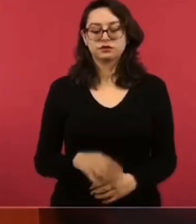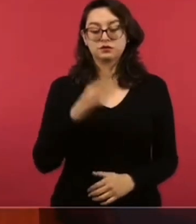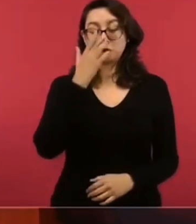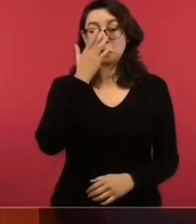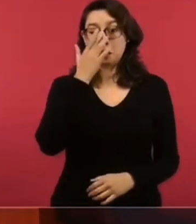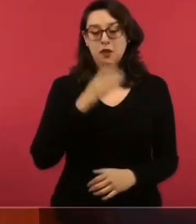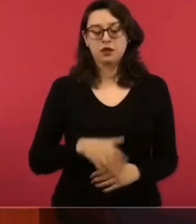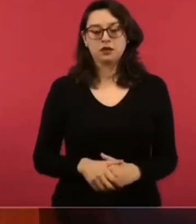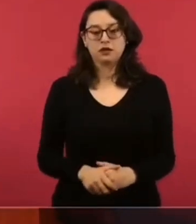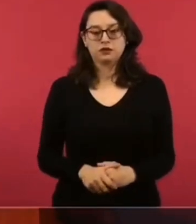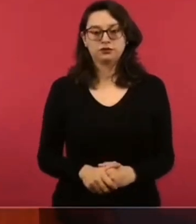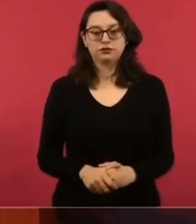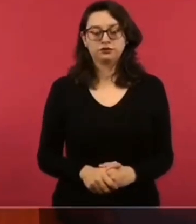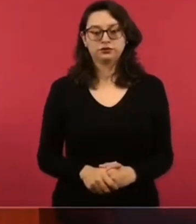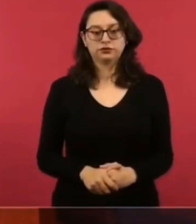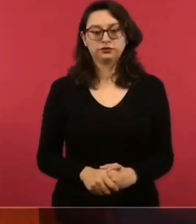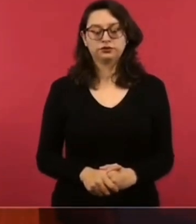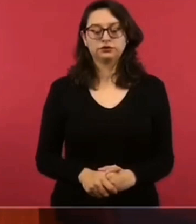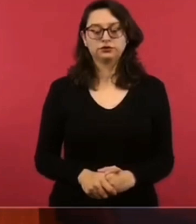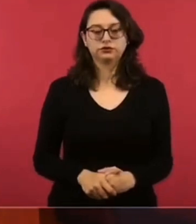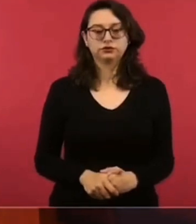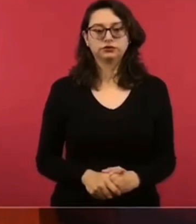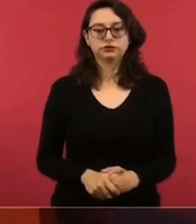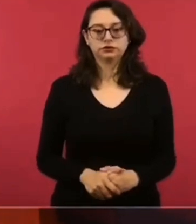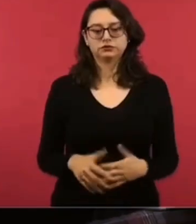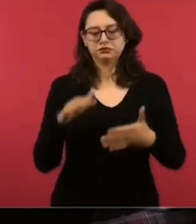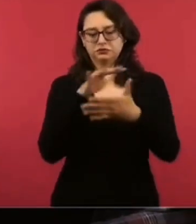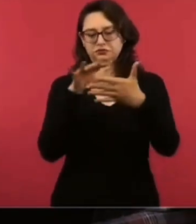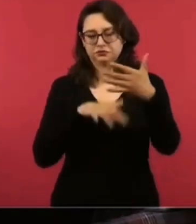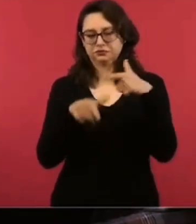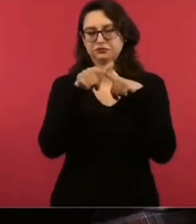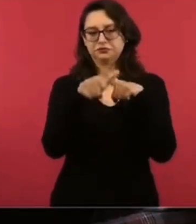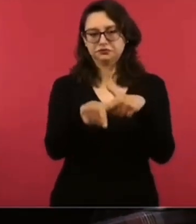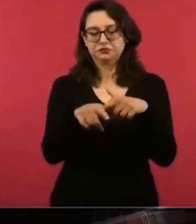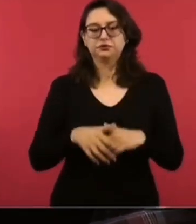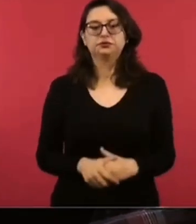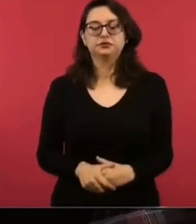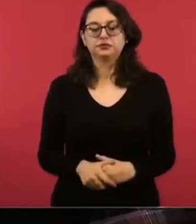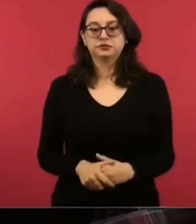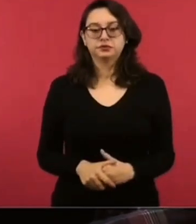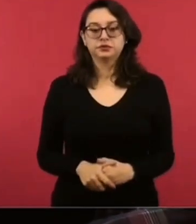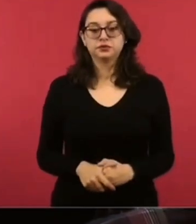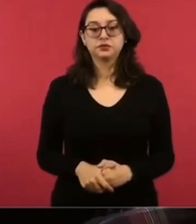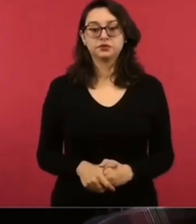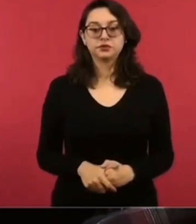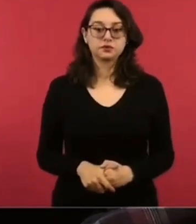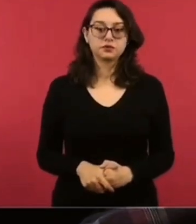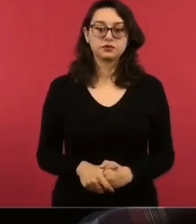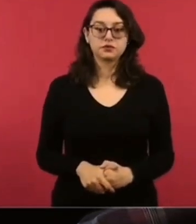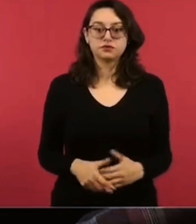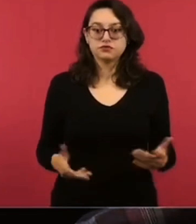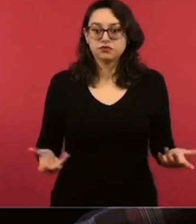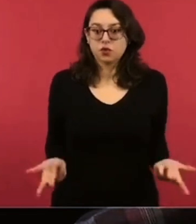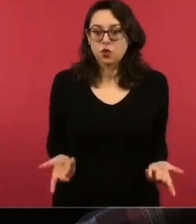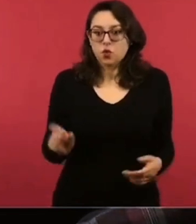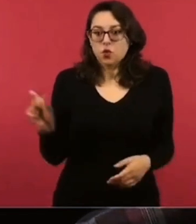obvios. Entonces, acá es distinto, pero ¿dónde?